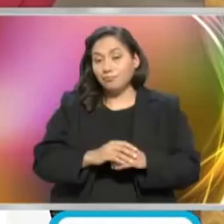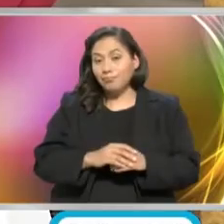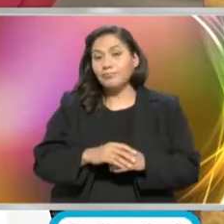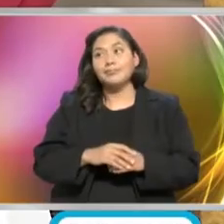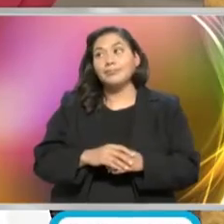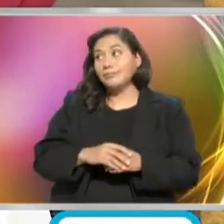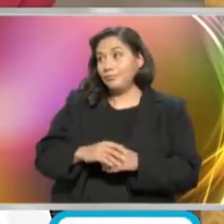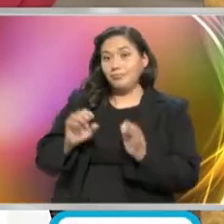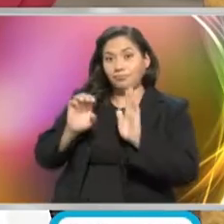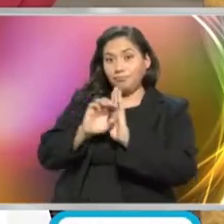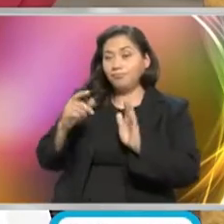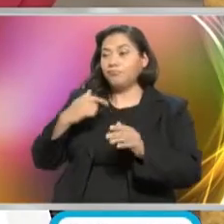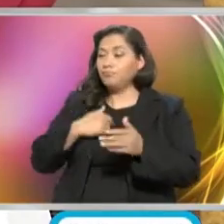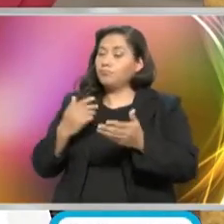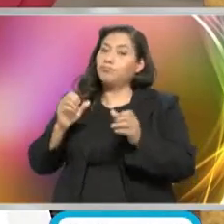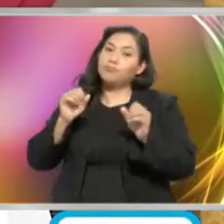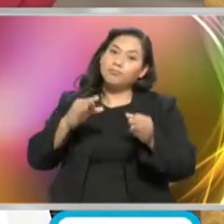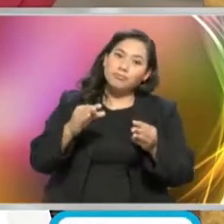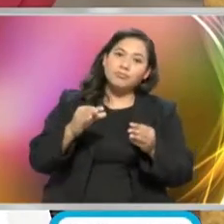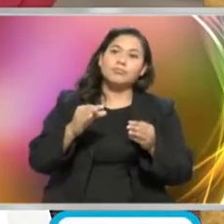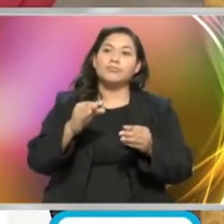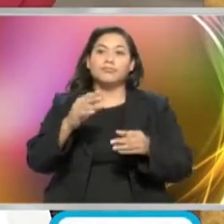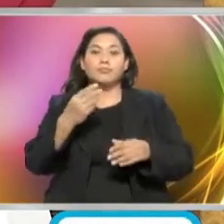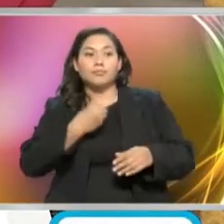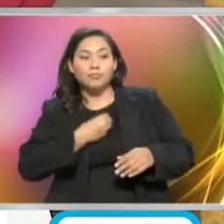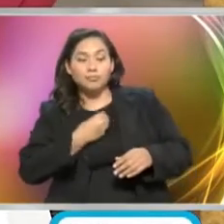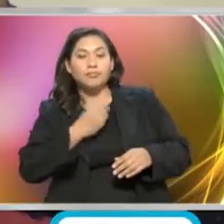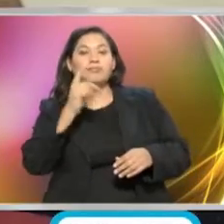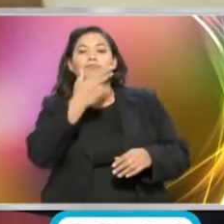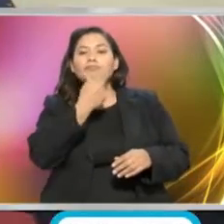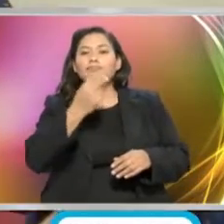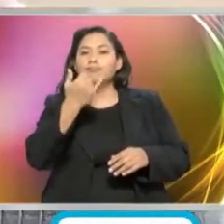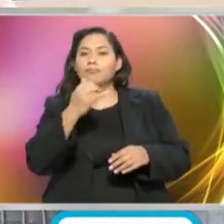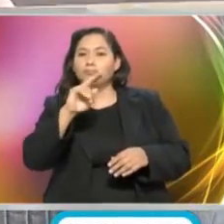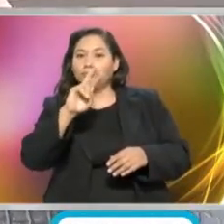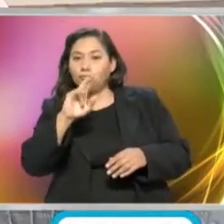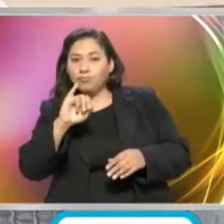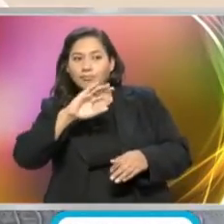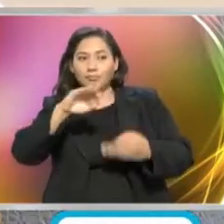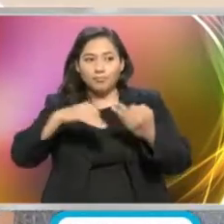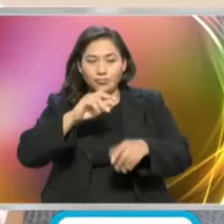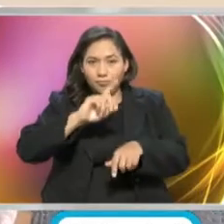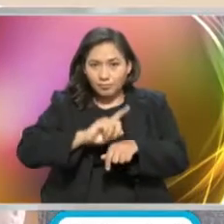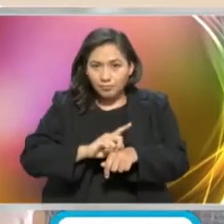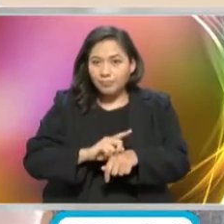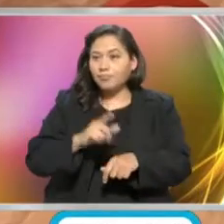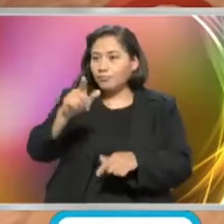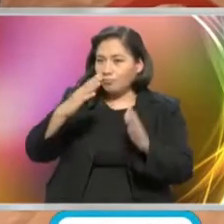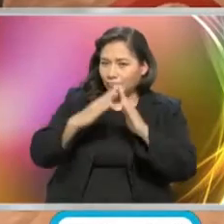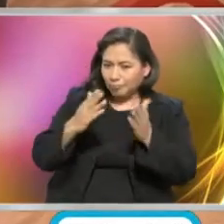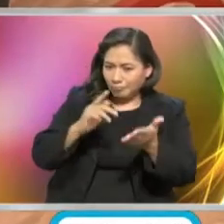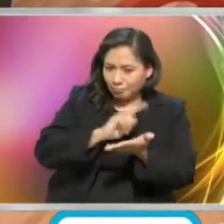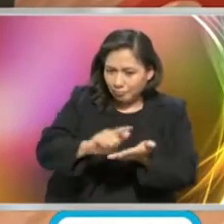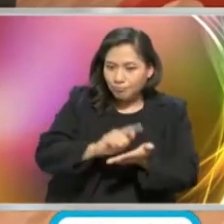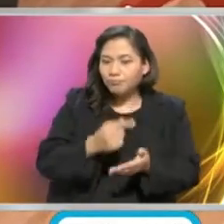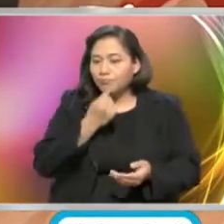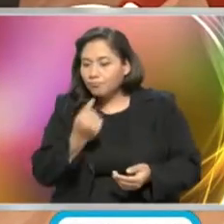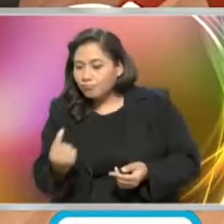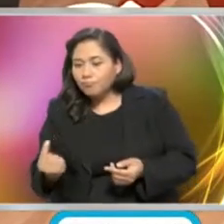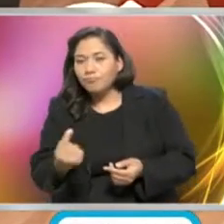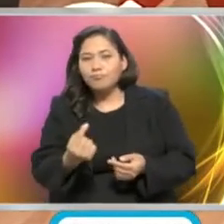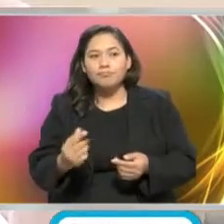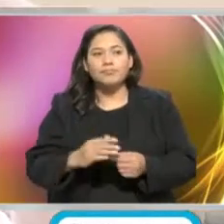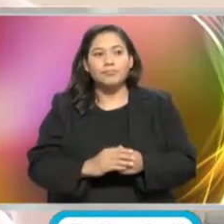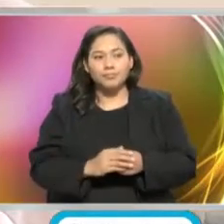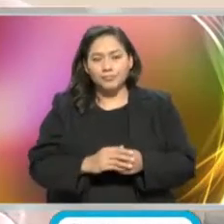de, ay, Paola, o sea, yo vengo de la oficina de soportar a Yuri todo el día y tú no puedes tenerme la casa limpia, los niños están encima de mí, Oye, yo y nomás además quiero te paz.